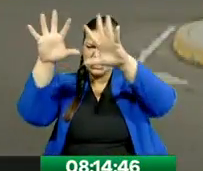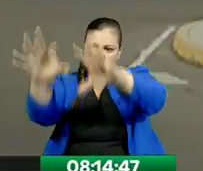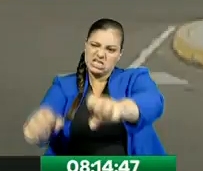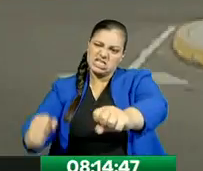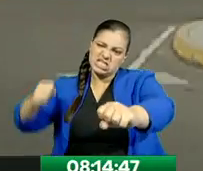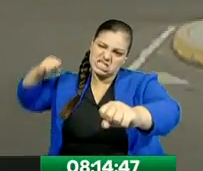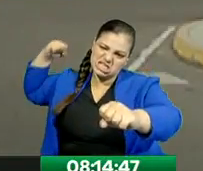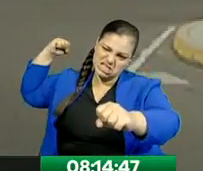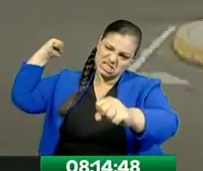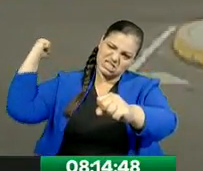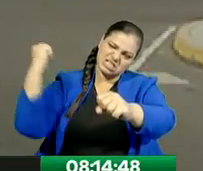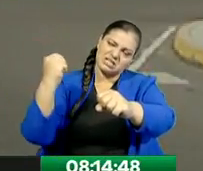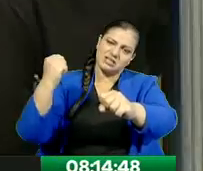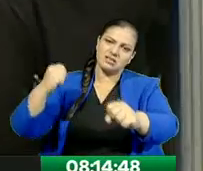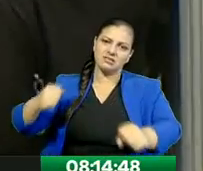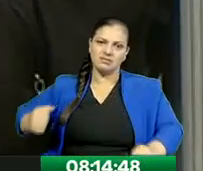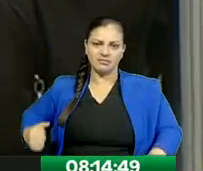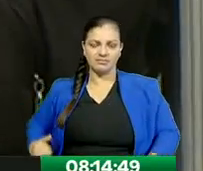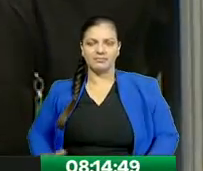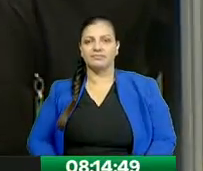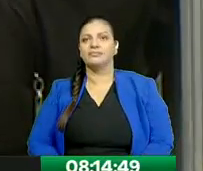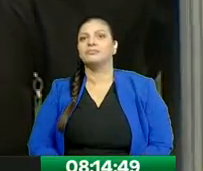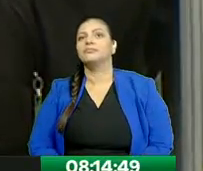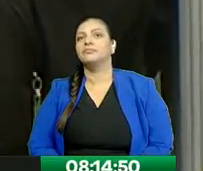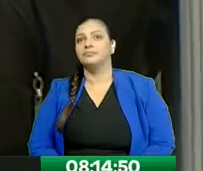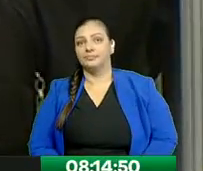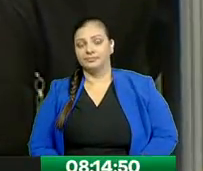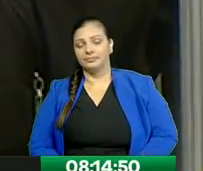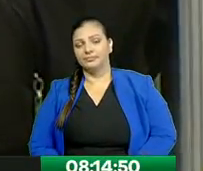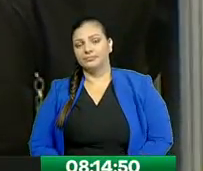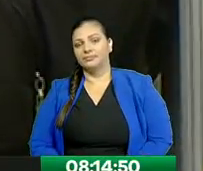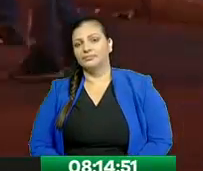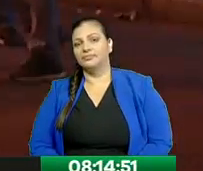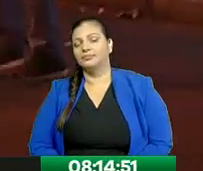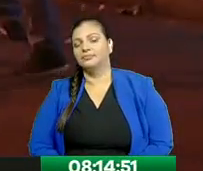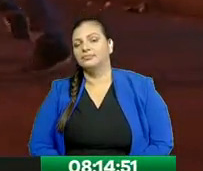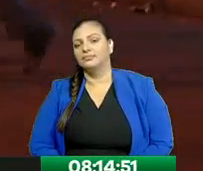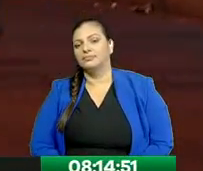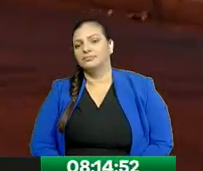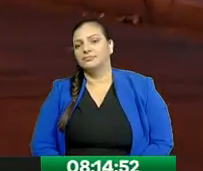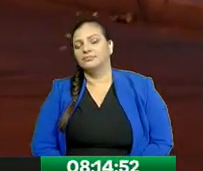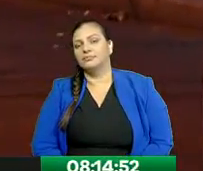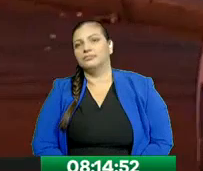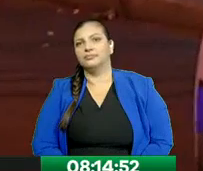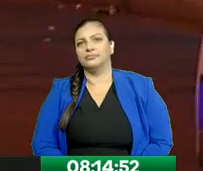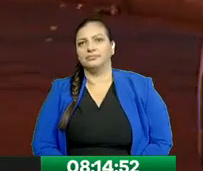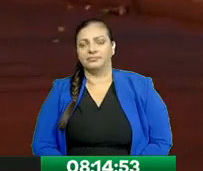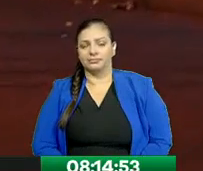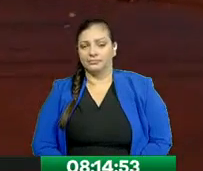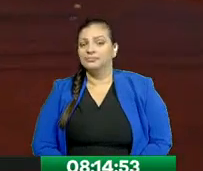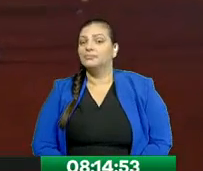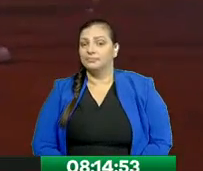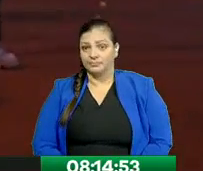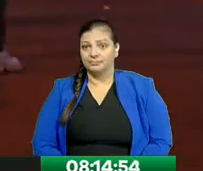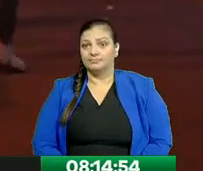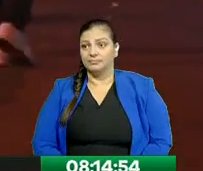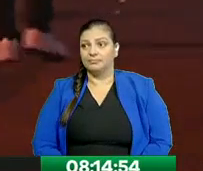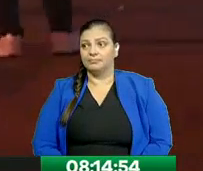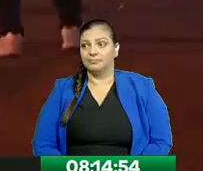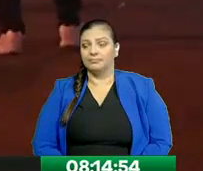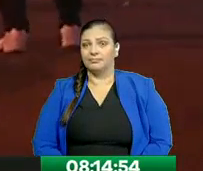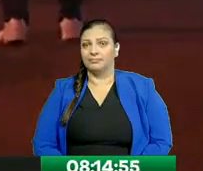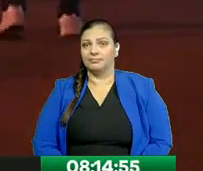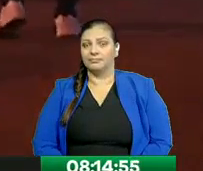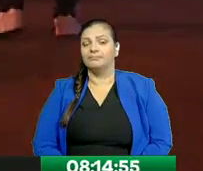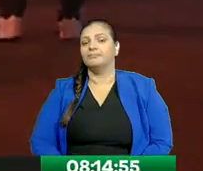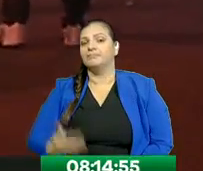colaboración por parte de los familiares, los agentes de la DINASET apuntan a que el caso correspondería a represalias por el supuesto